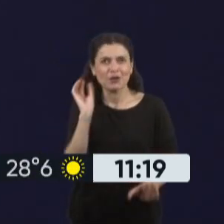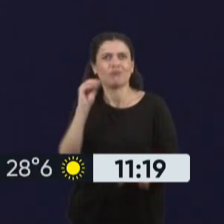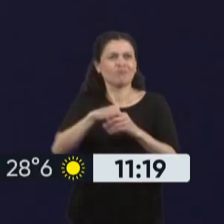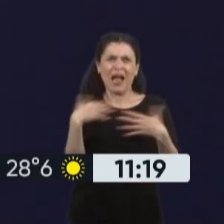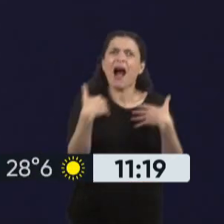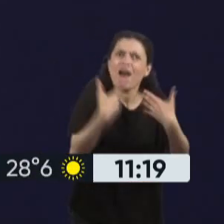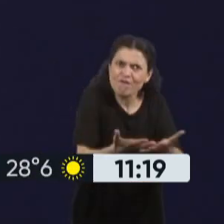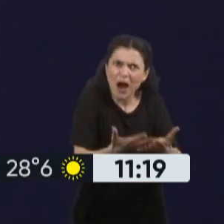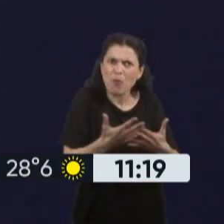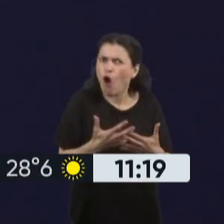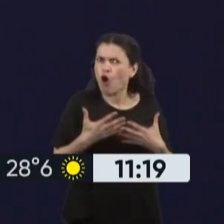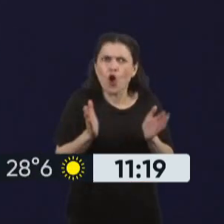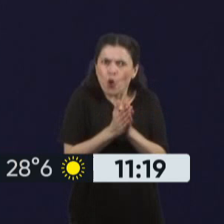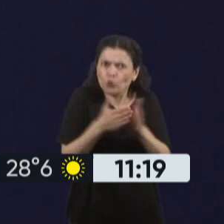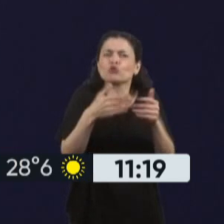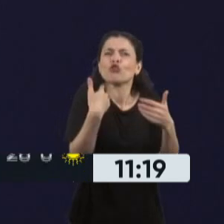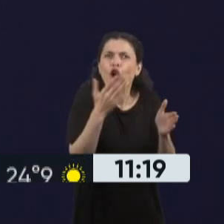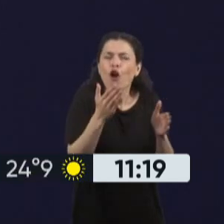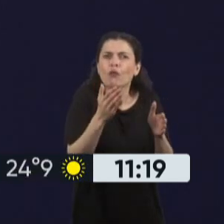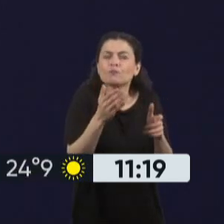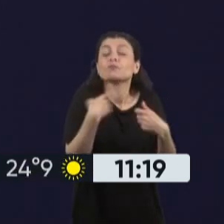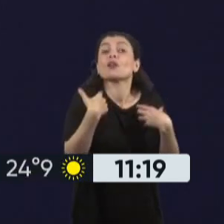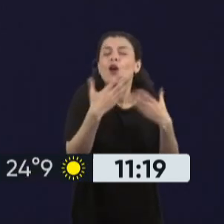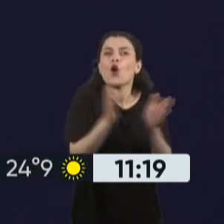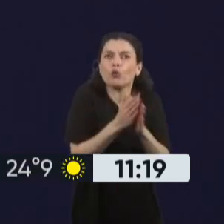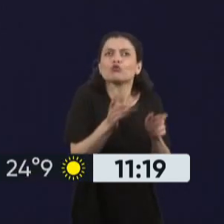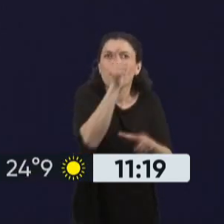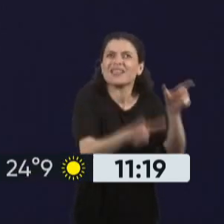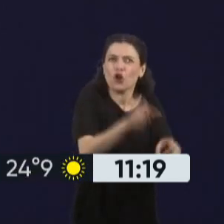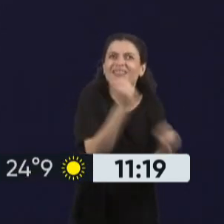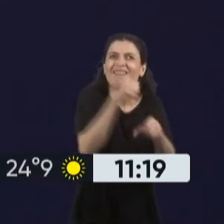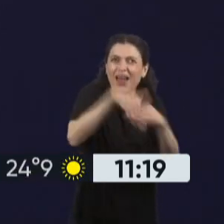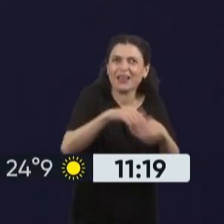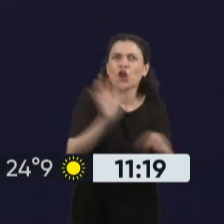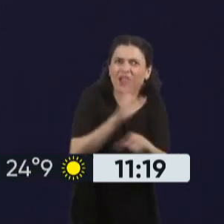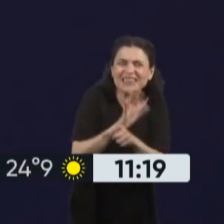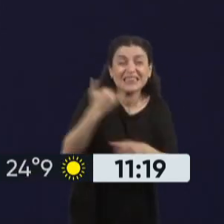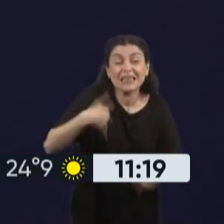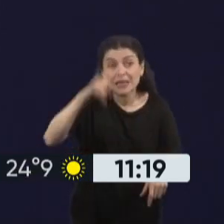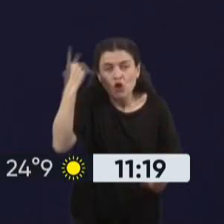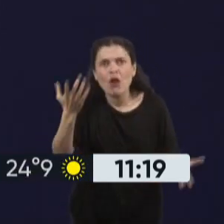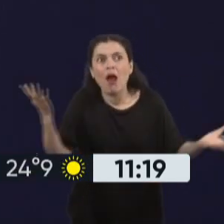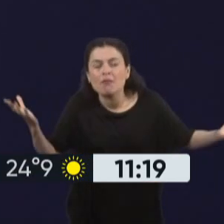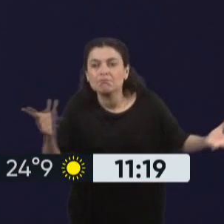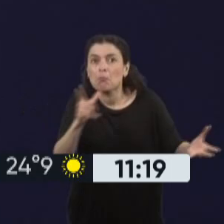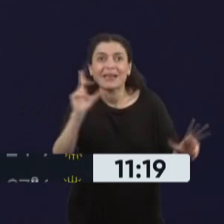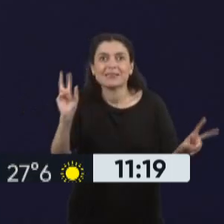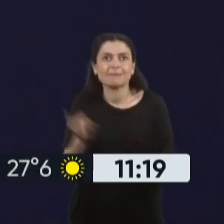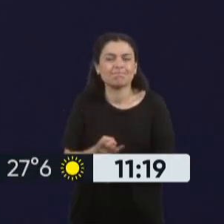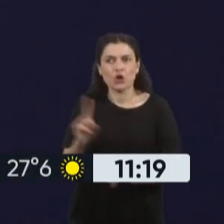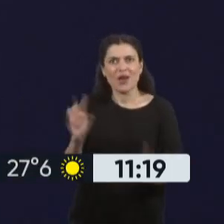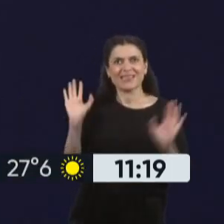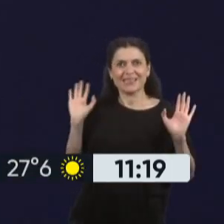efervescentemente el cine nacional, incluso con los presupuestariamente, pero bueno, se ve que no, pero sería bueno que revea